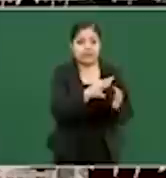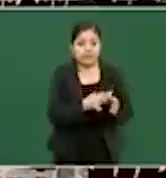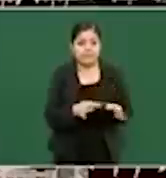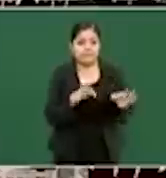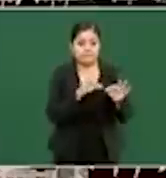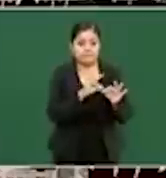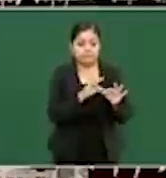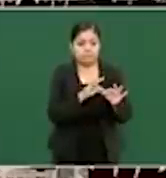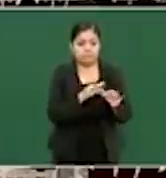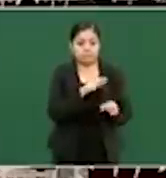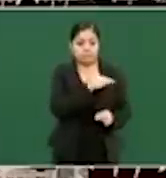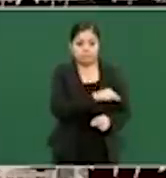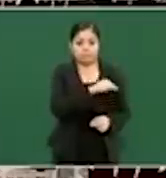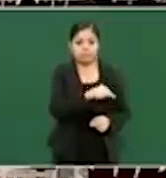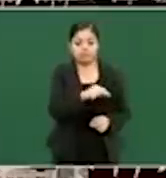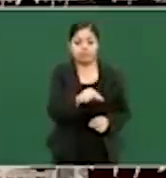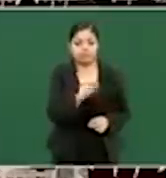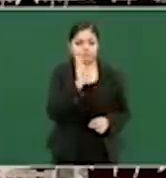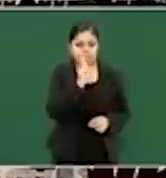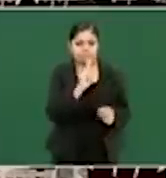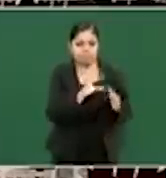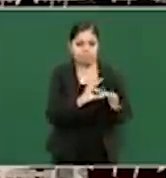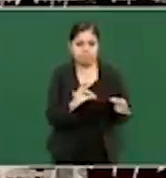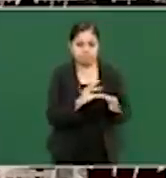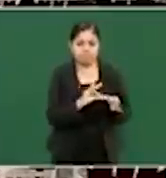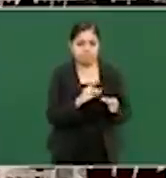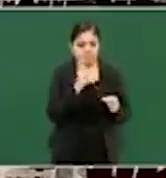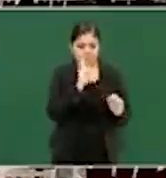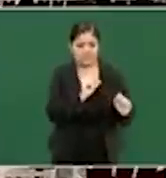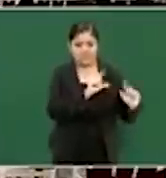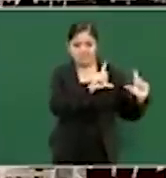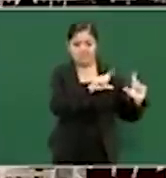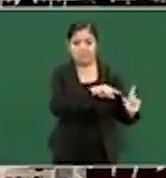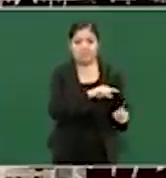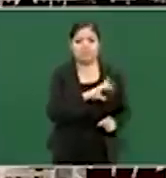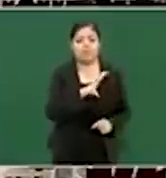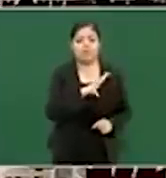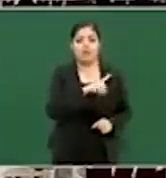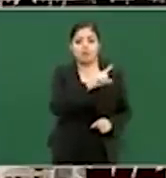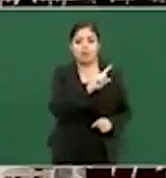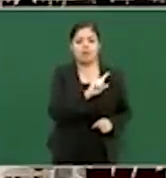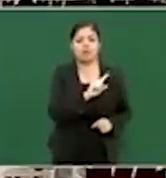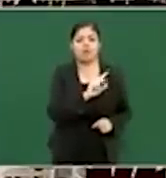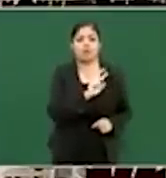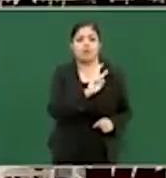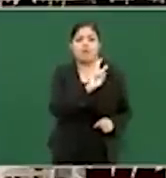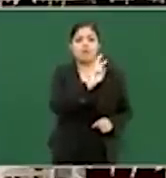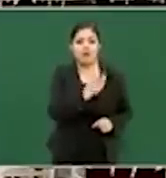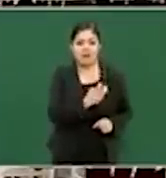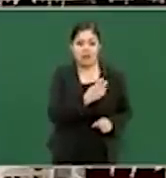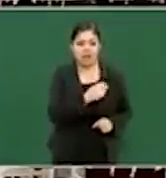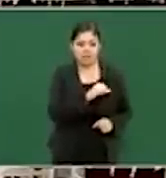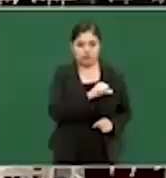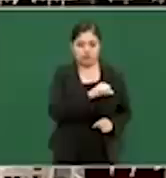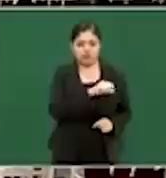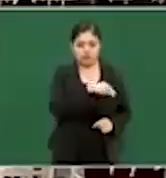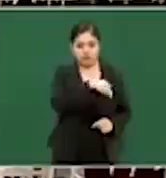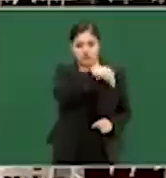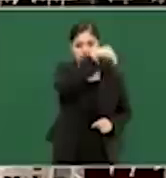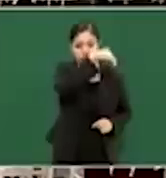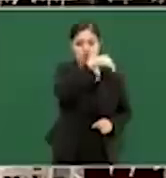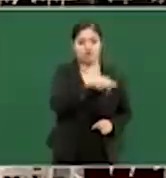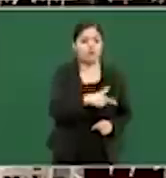federal se centró y ahí ustedes las pueden ver en las láminas: Lagos de Moreno, la parte de Altos de Jalisco,